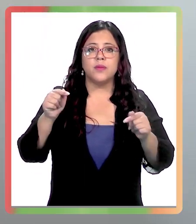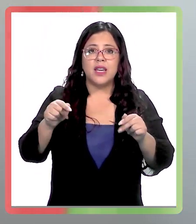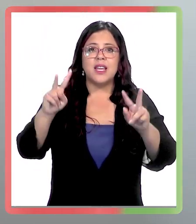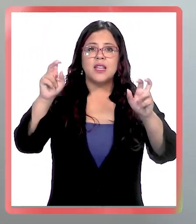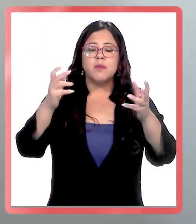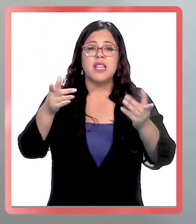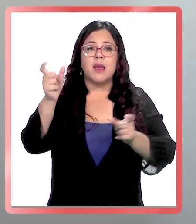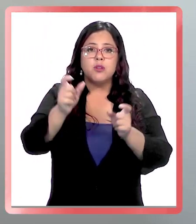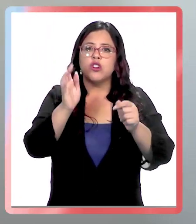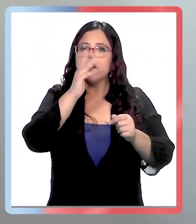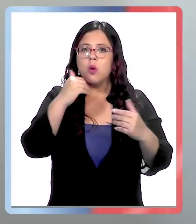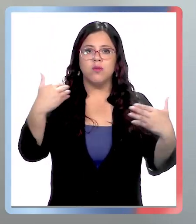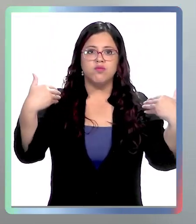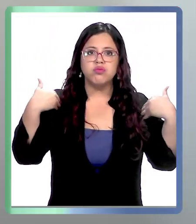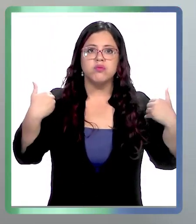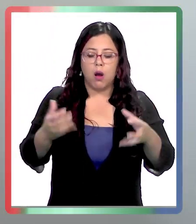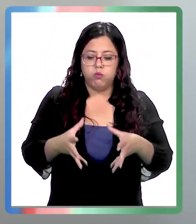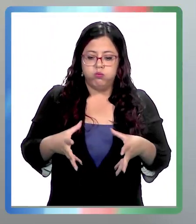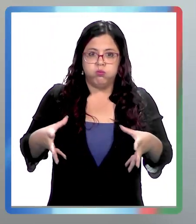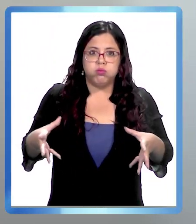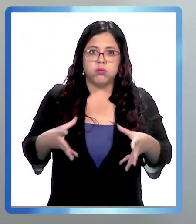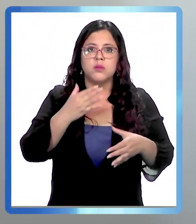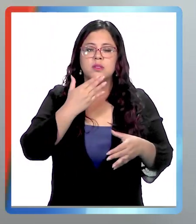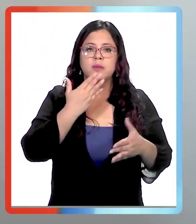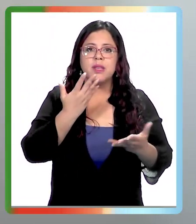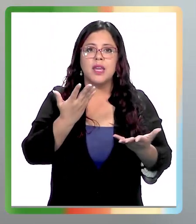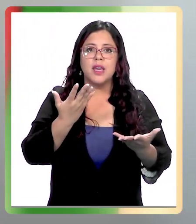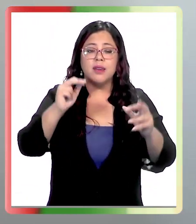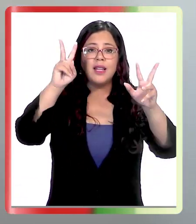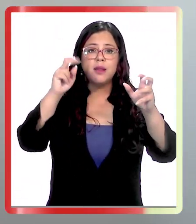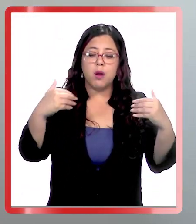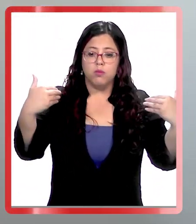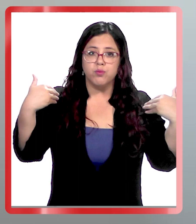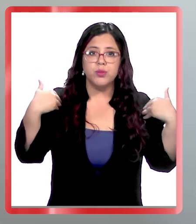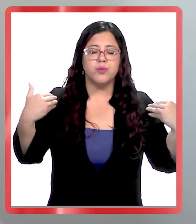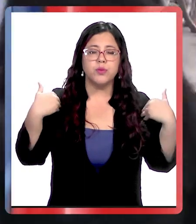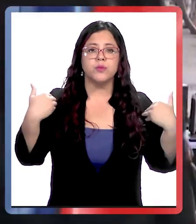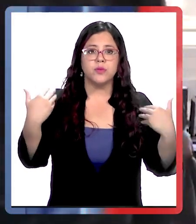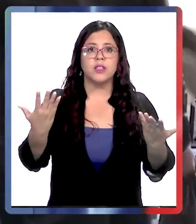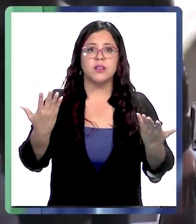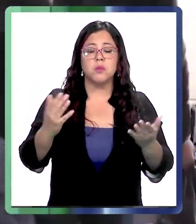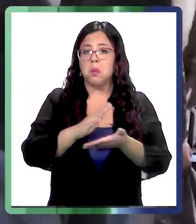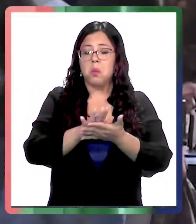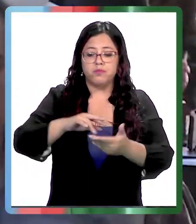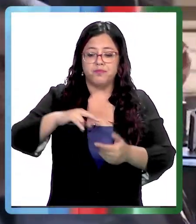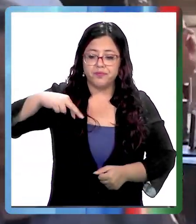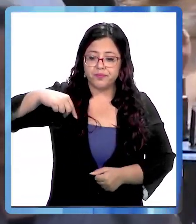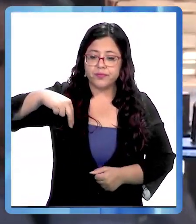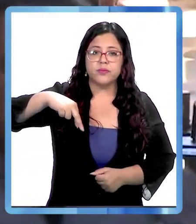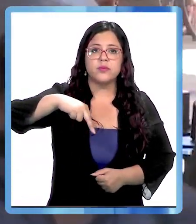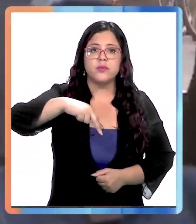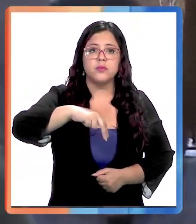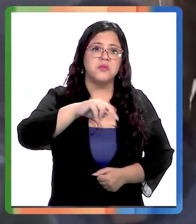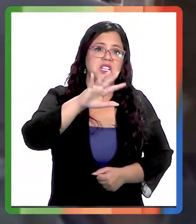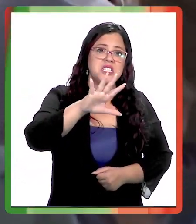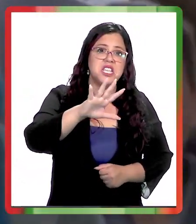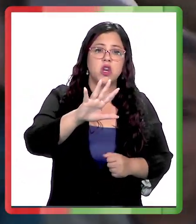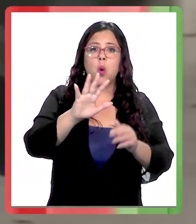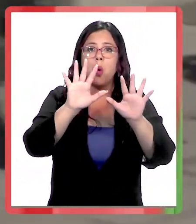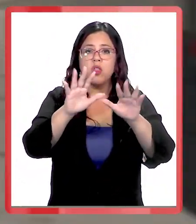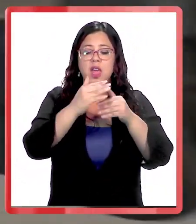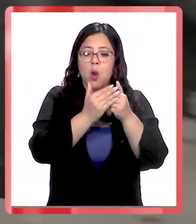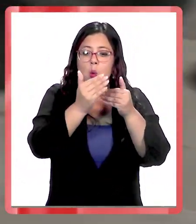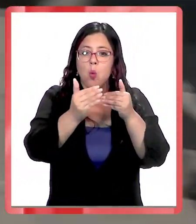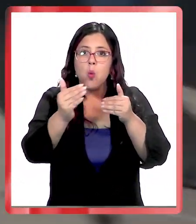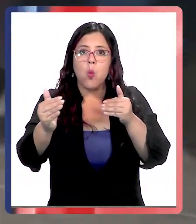más importantes que uno tiene que tratar de educar a la población, es la dieta baja en frutas y verduras, o sea,